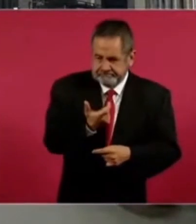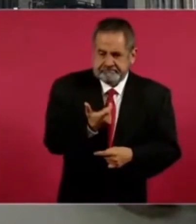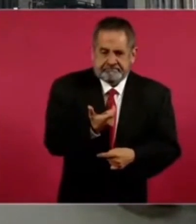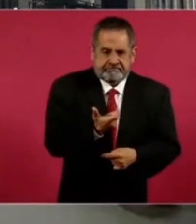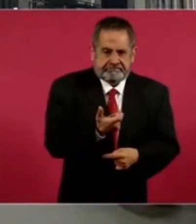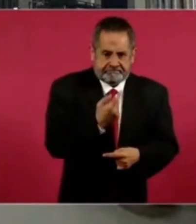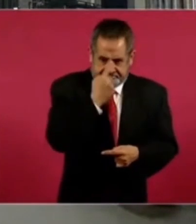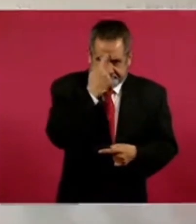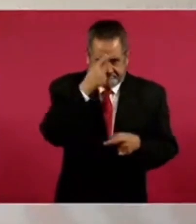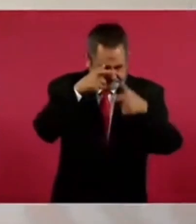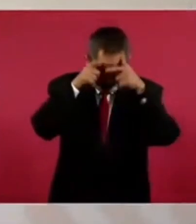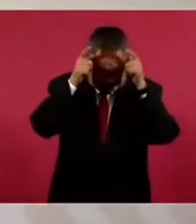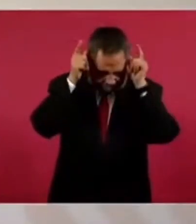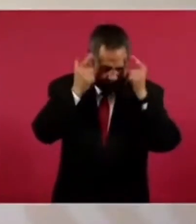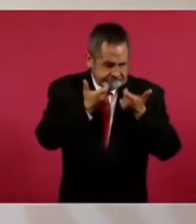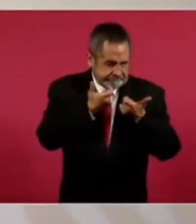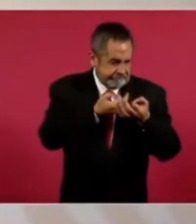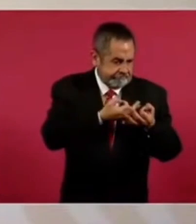enfermarse.